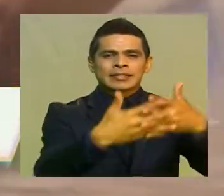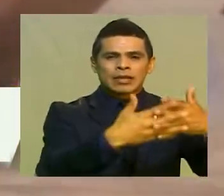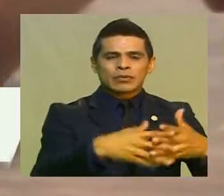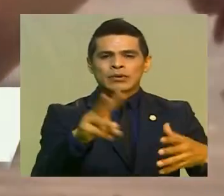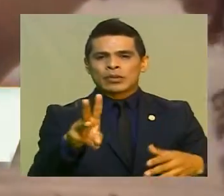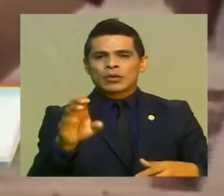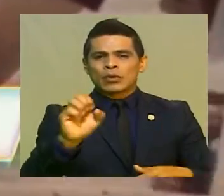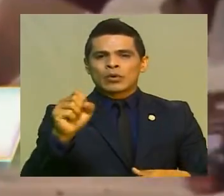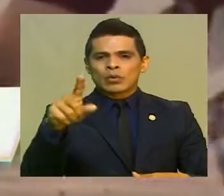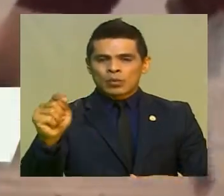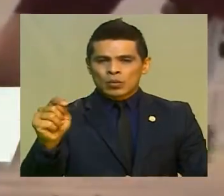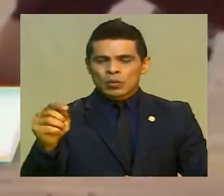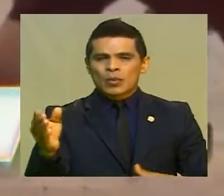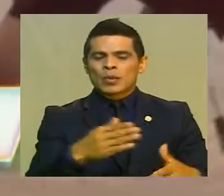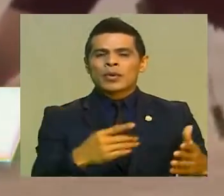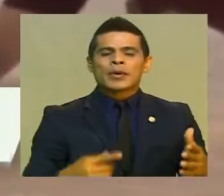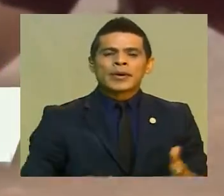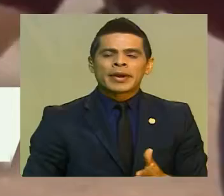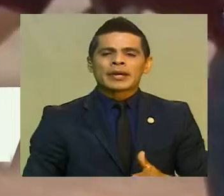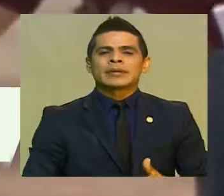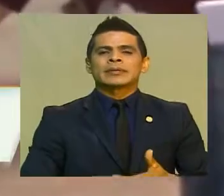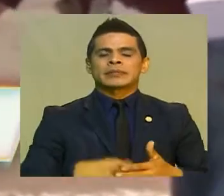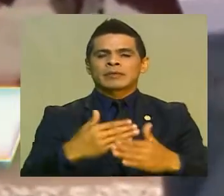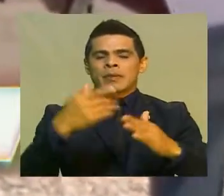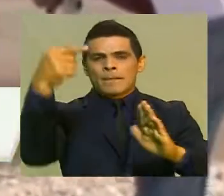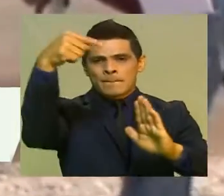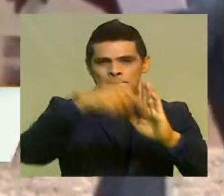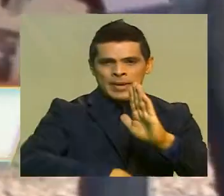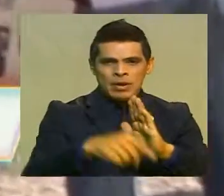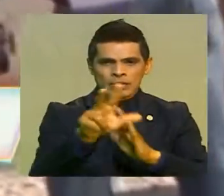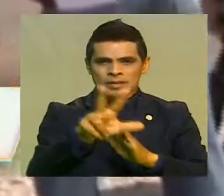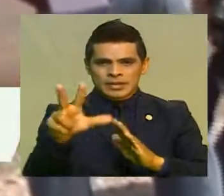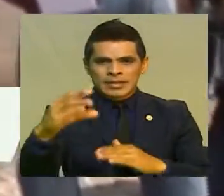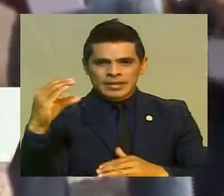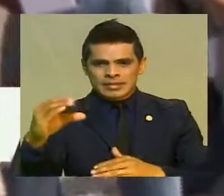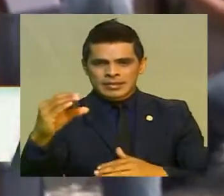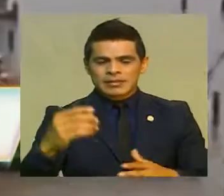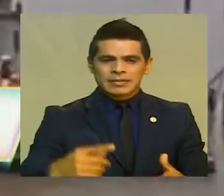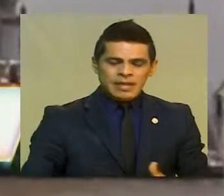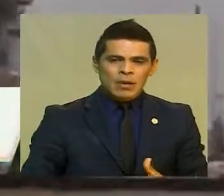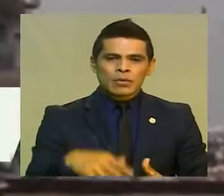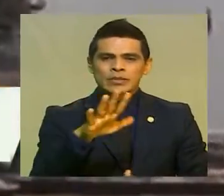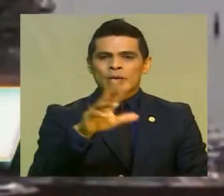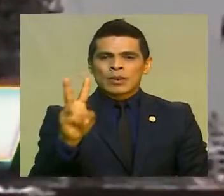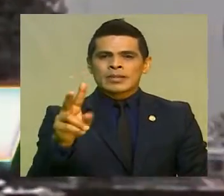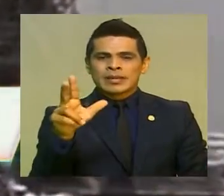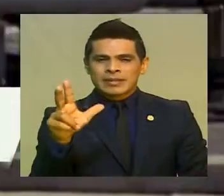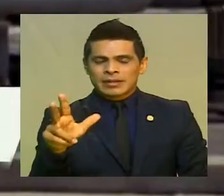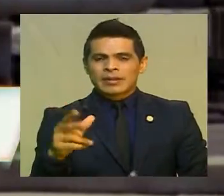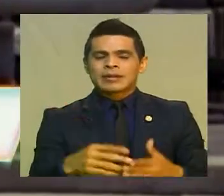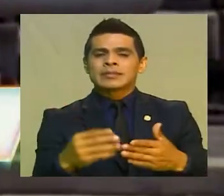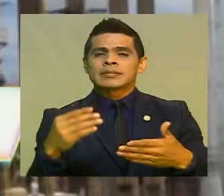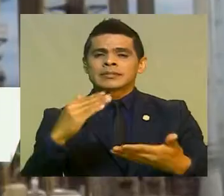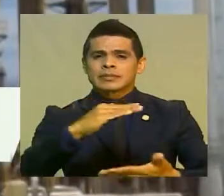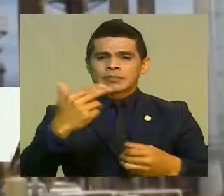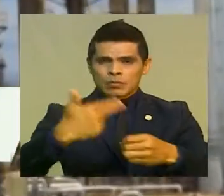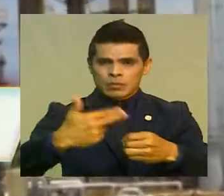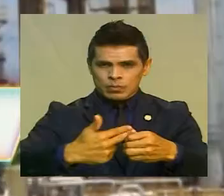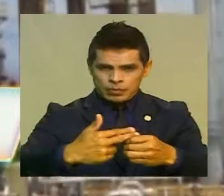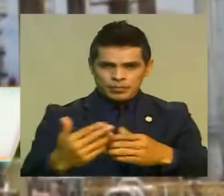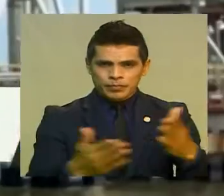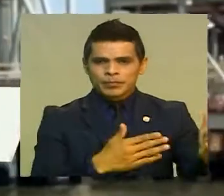texas intermedian te cayó a 33 centavos y se situó a 53 puntos 55 dólares